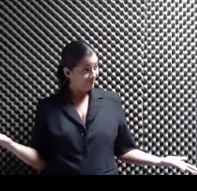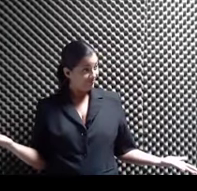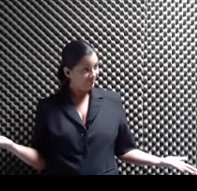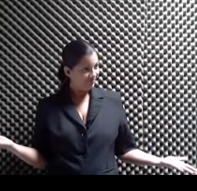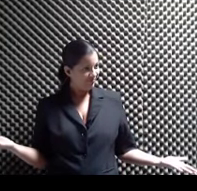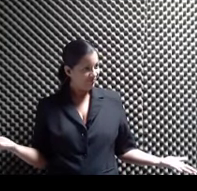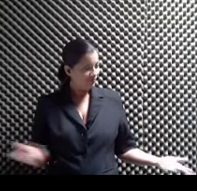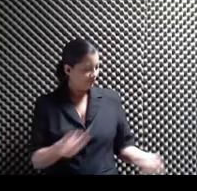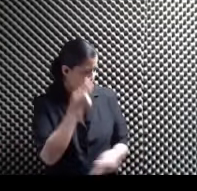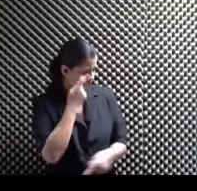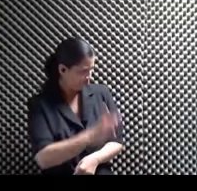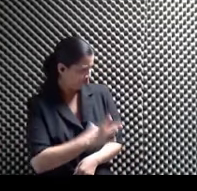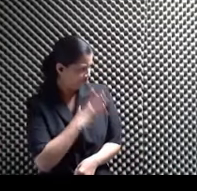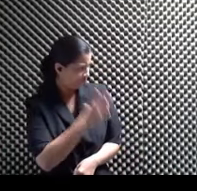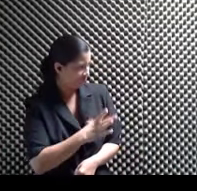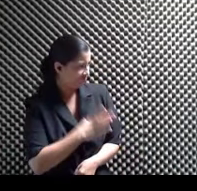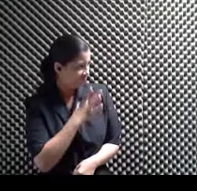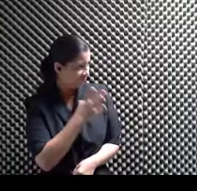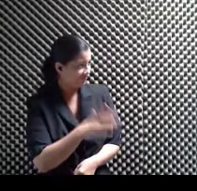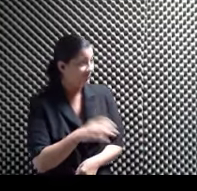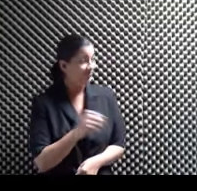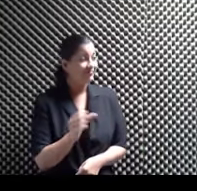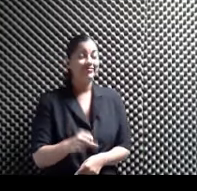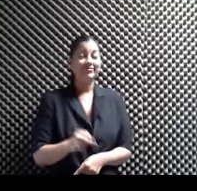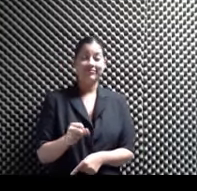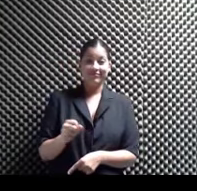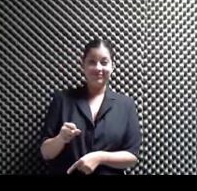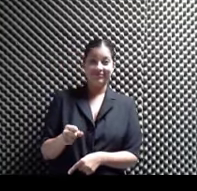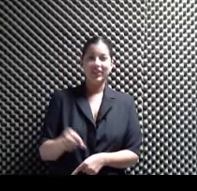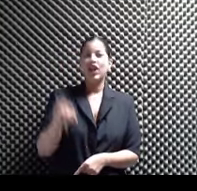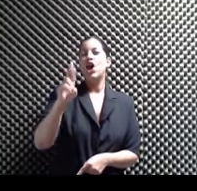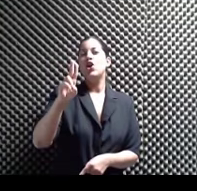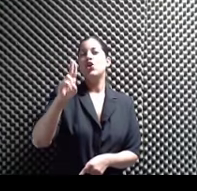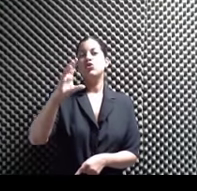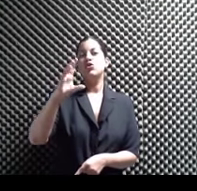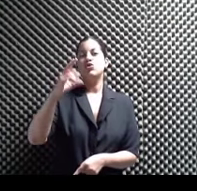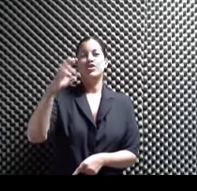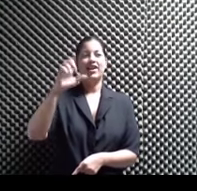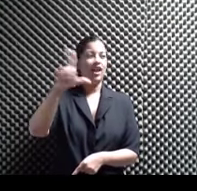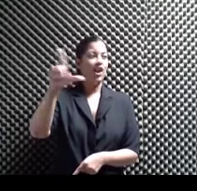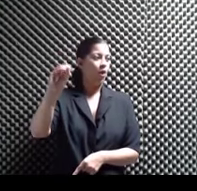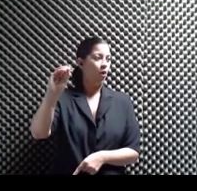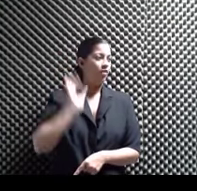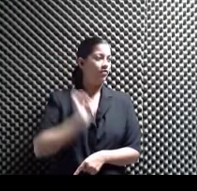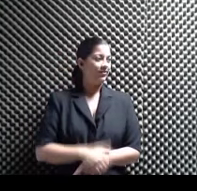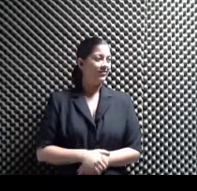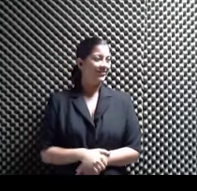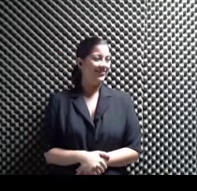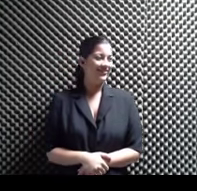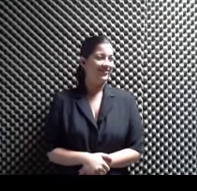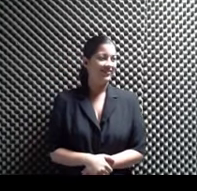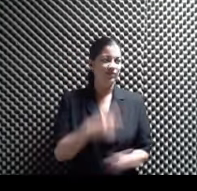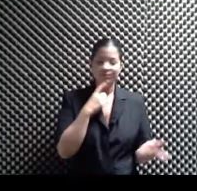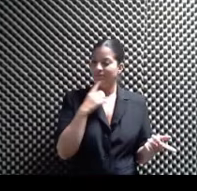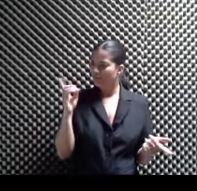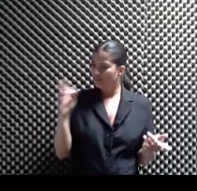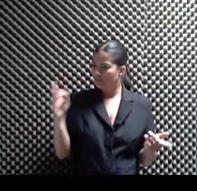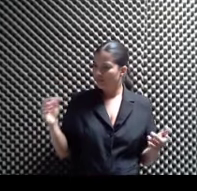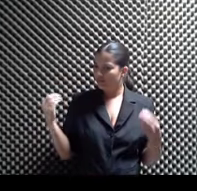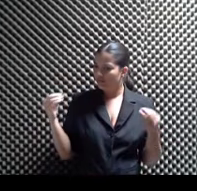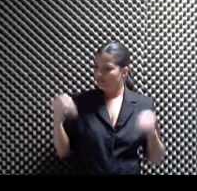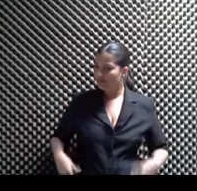más Elegantona? Ah, es el ruchero, el ruchero Pero nos dijo de dónde está vestida No,